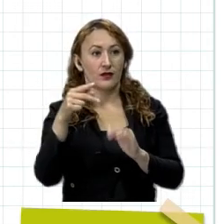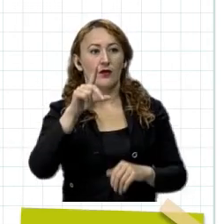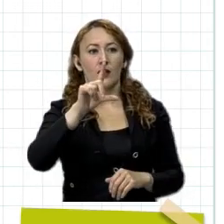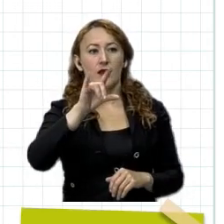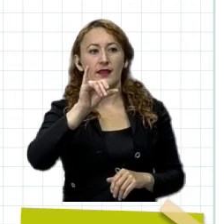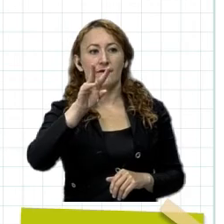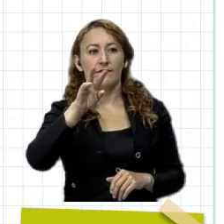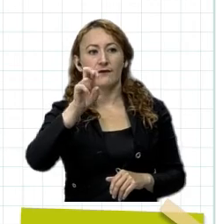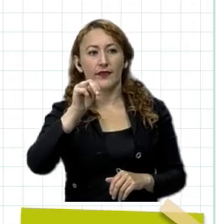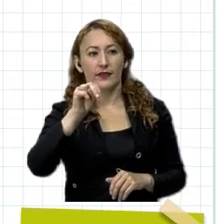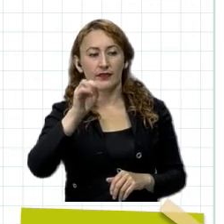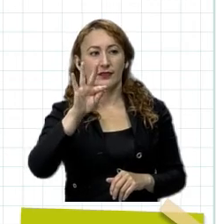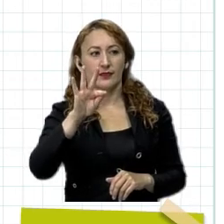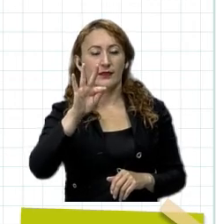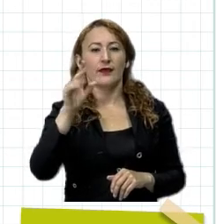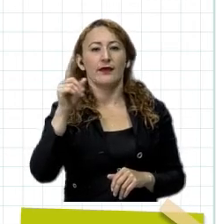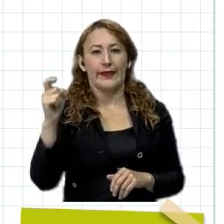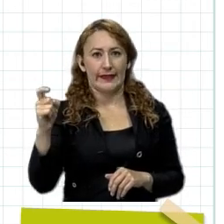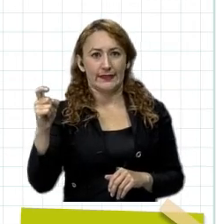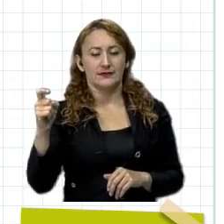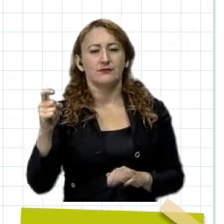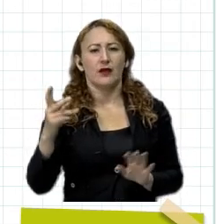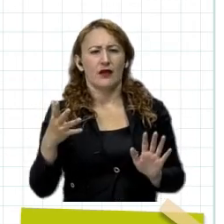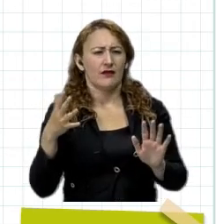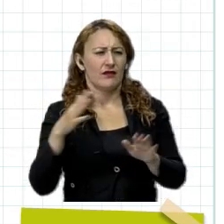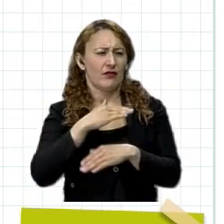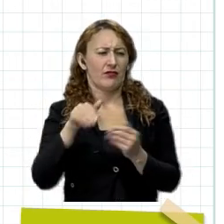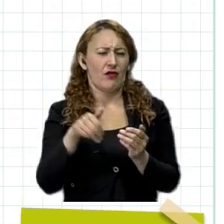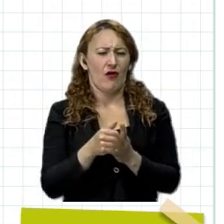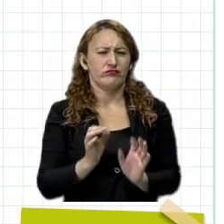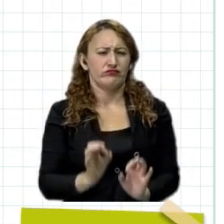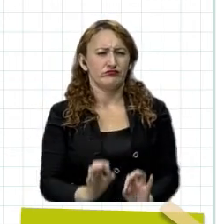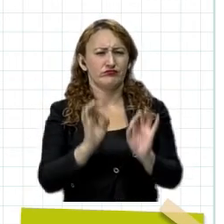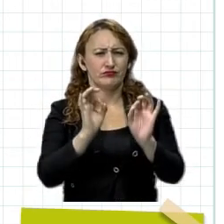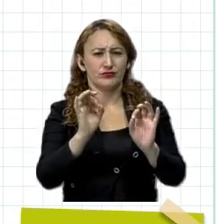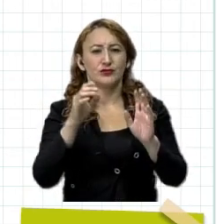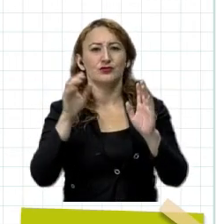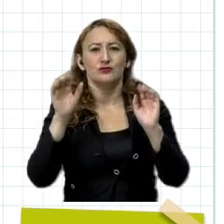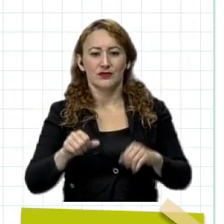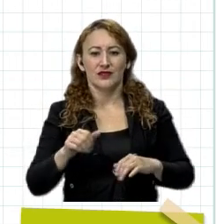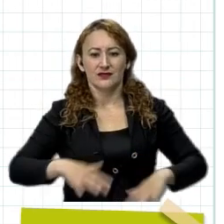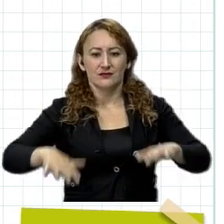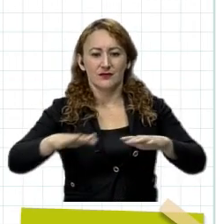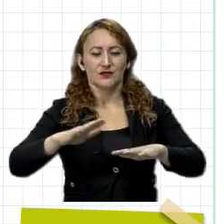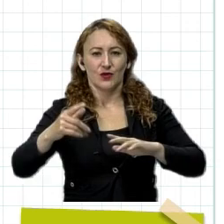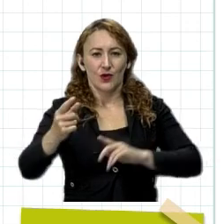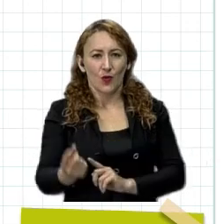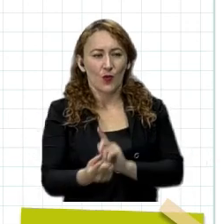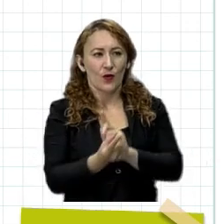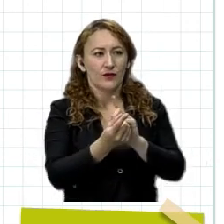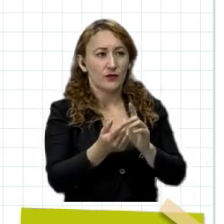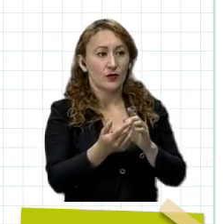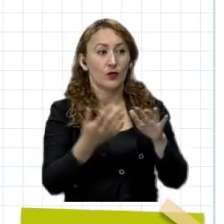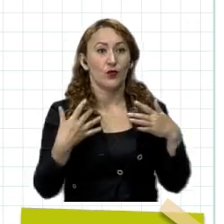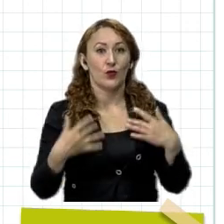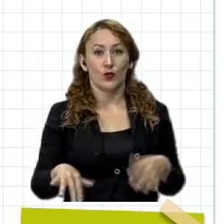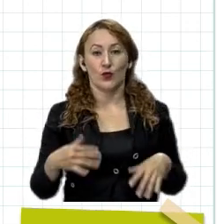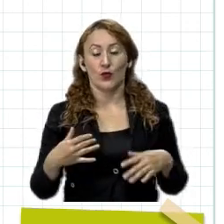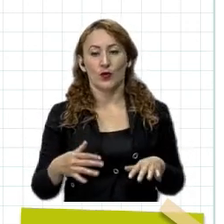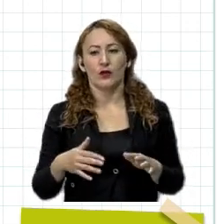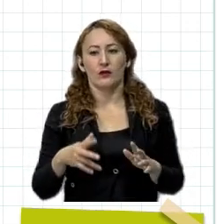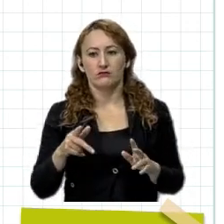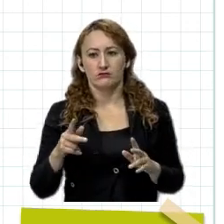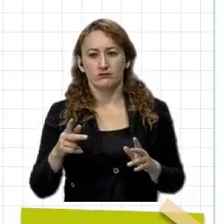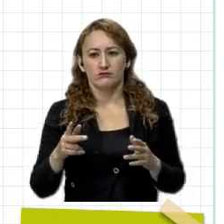nuestras transmisiones, para que todo salga de la mejor manera posible y podamos tener estos espacios de encuentro a pesar de